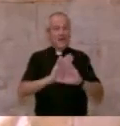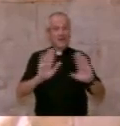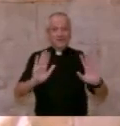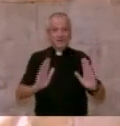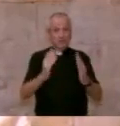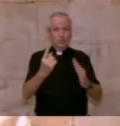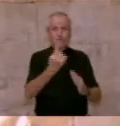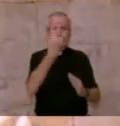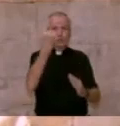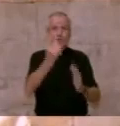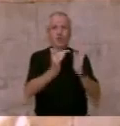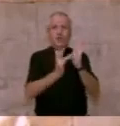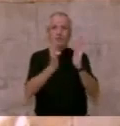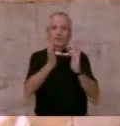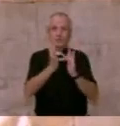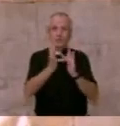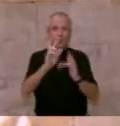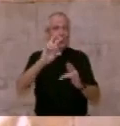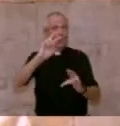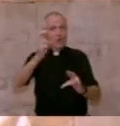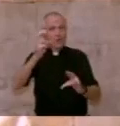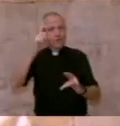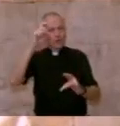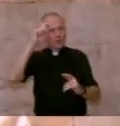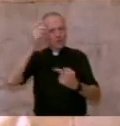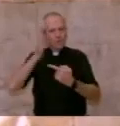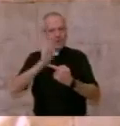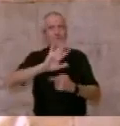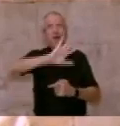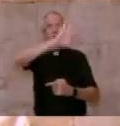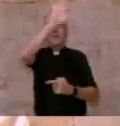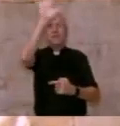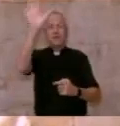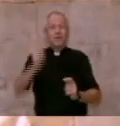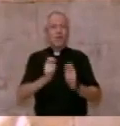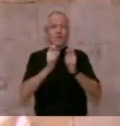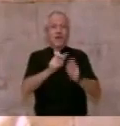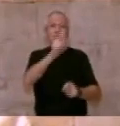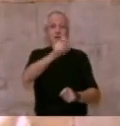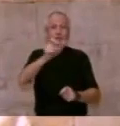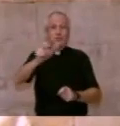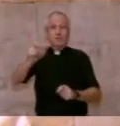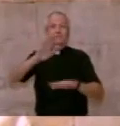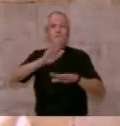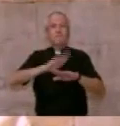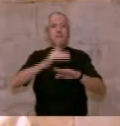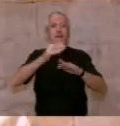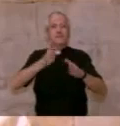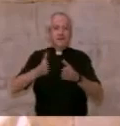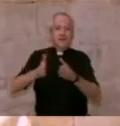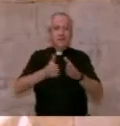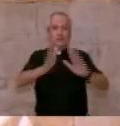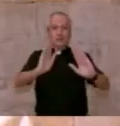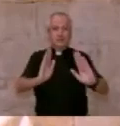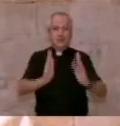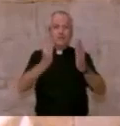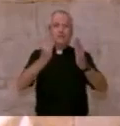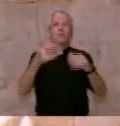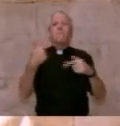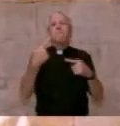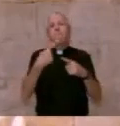salvación, puesto que no hay otro nombre bajo el cielo dado a los hombres en el que hemos de